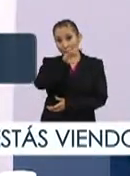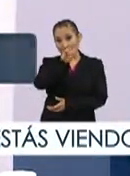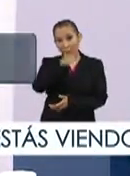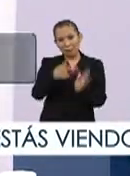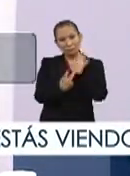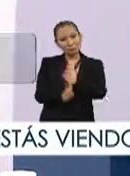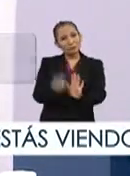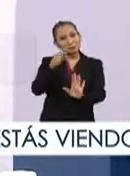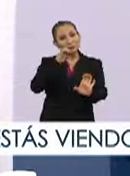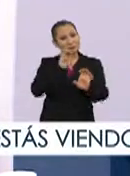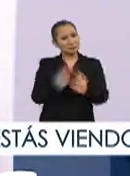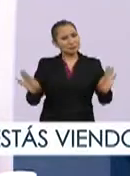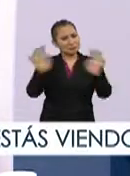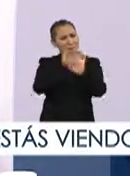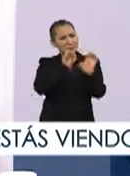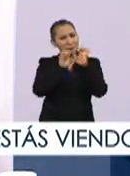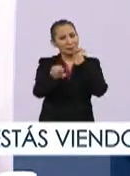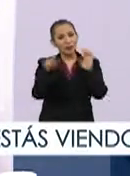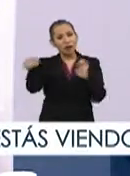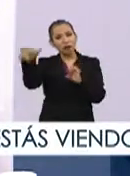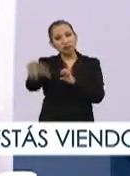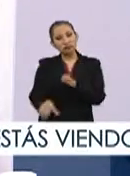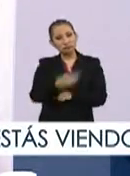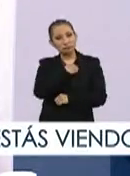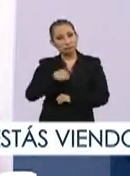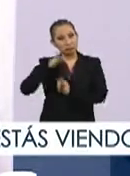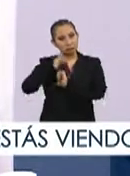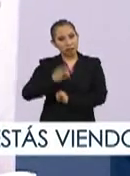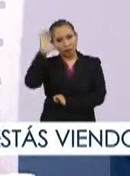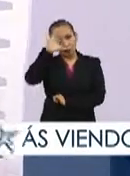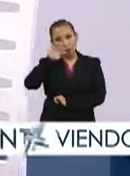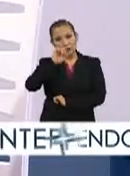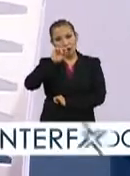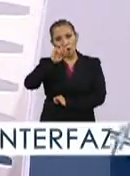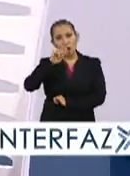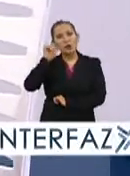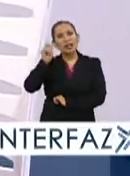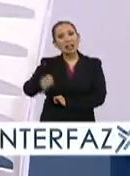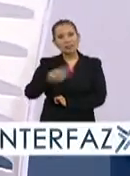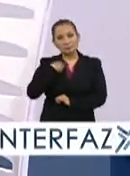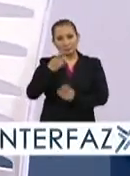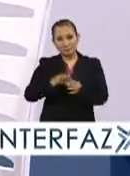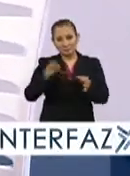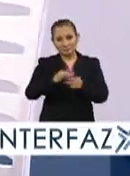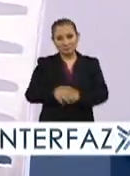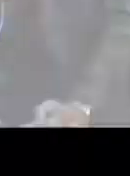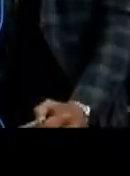nos presenta una importantísima entrevista con el ministro de Cultura de Sao Paulo. Vamos a ver qué le comentó.